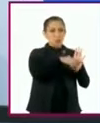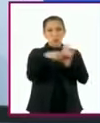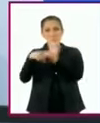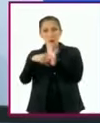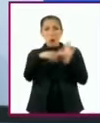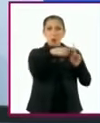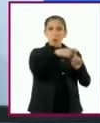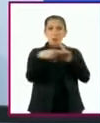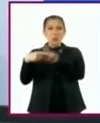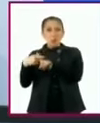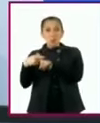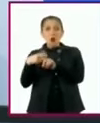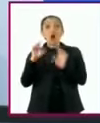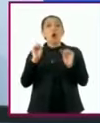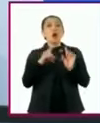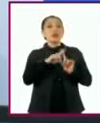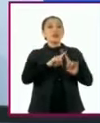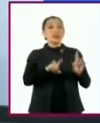con diferente signo?